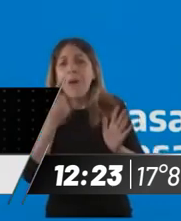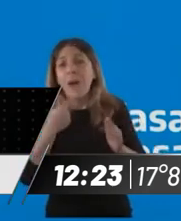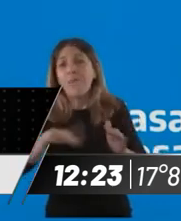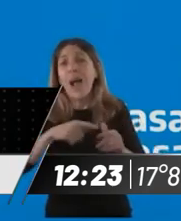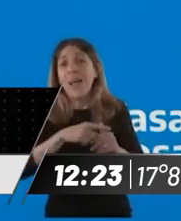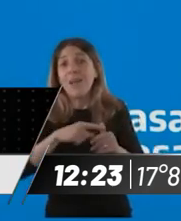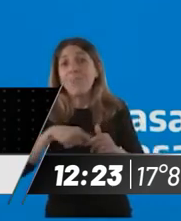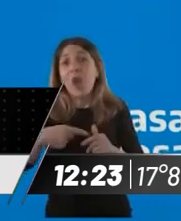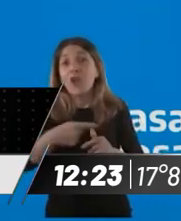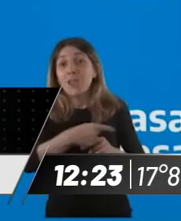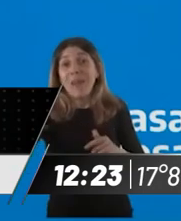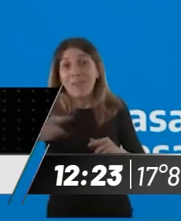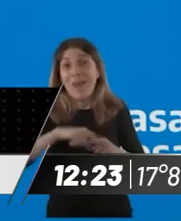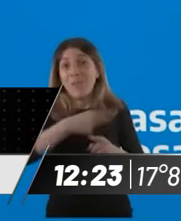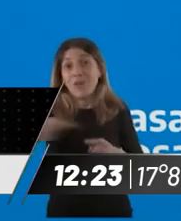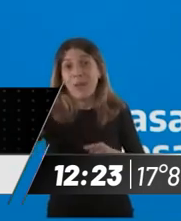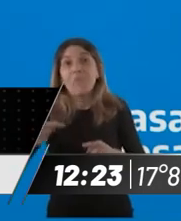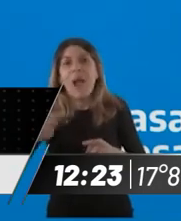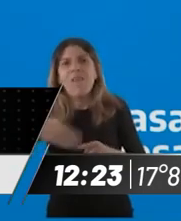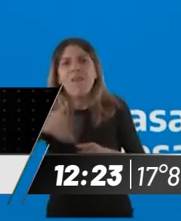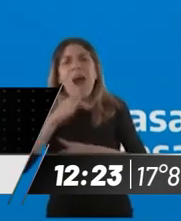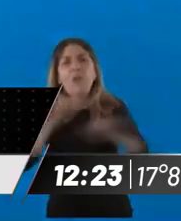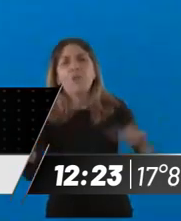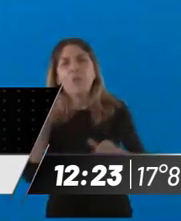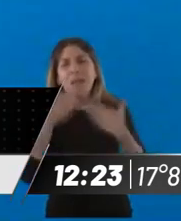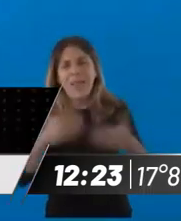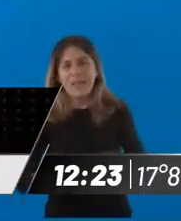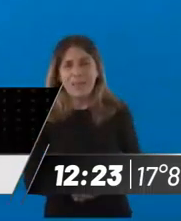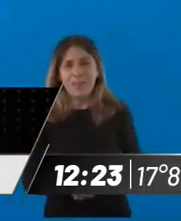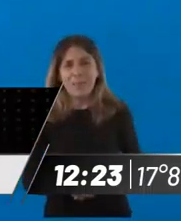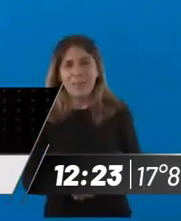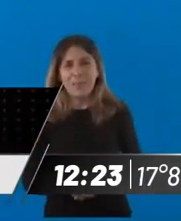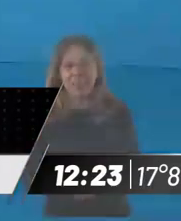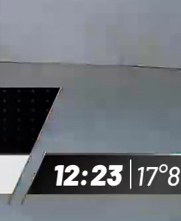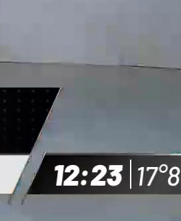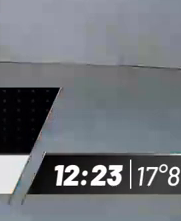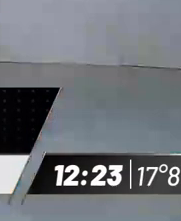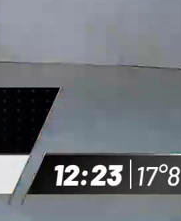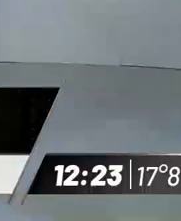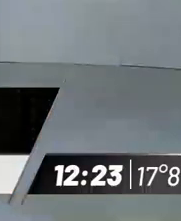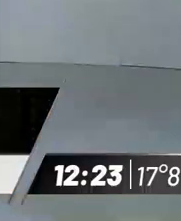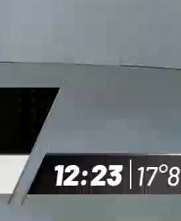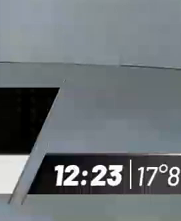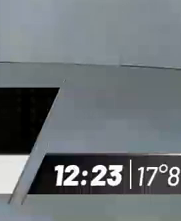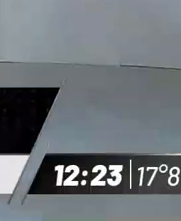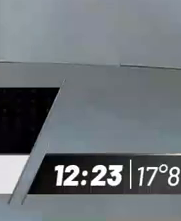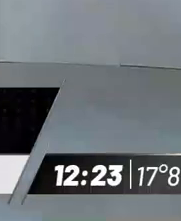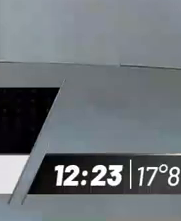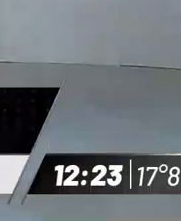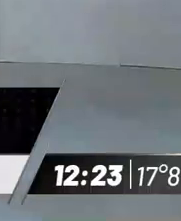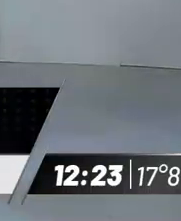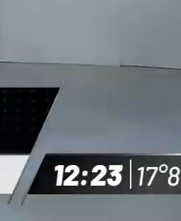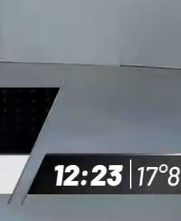próxima semana, que entendemos que son de importancia. Gracias. Bueno, a ver, tranquilidad para toda la